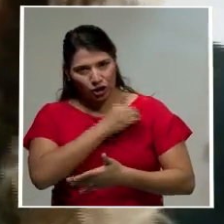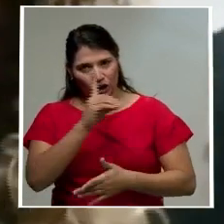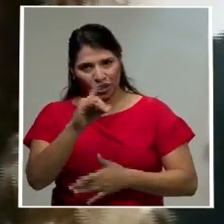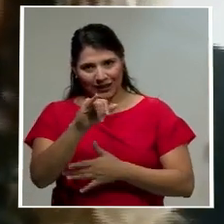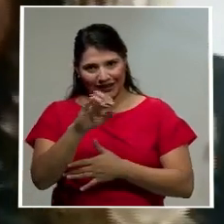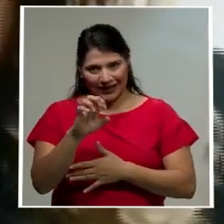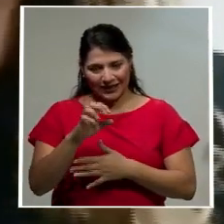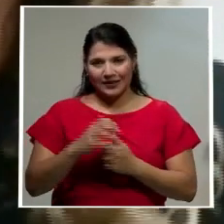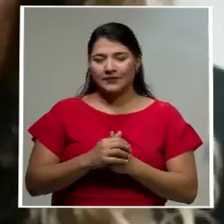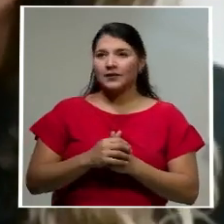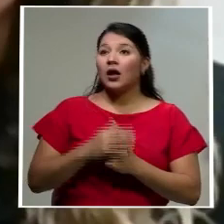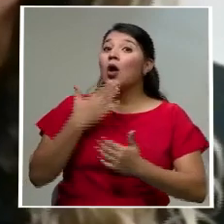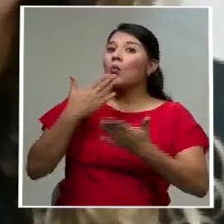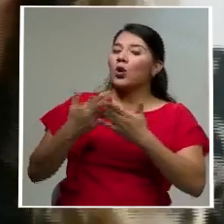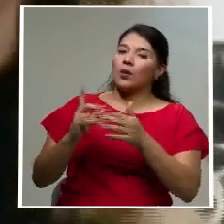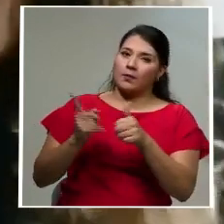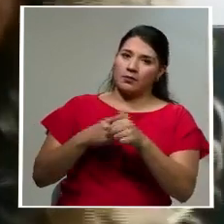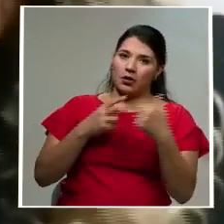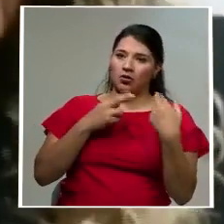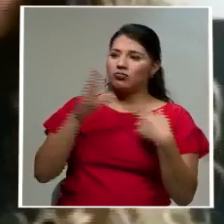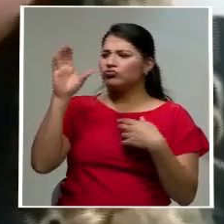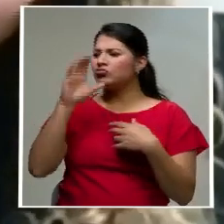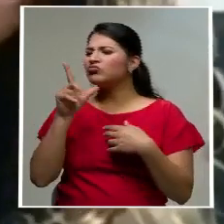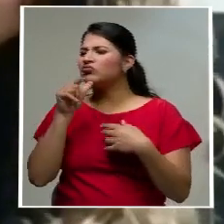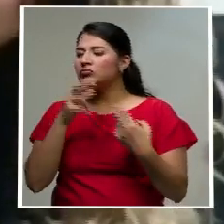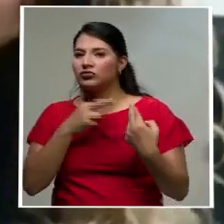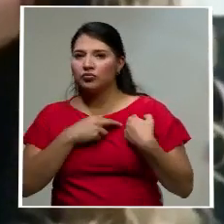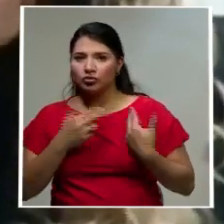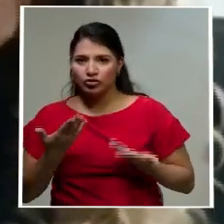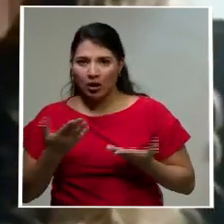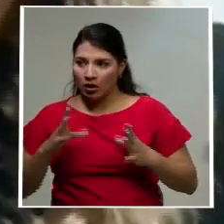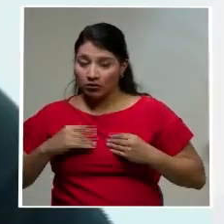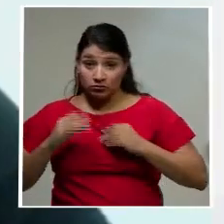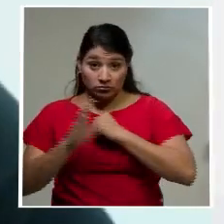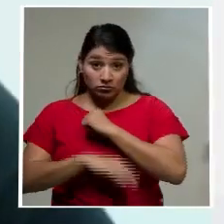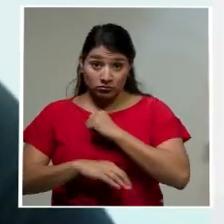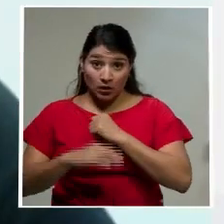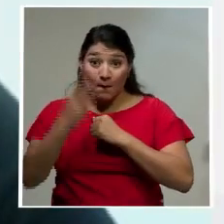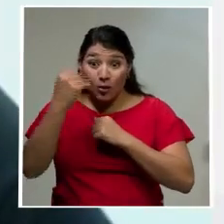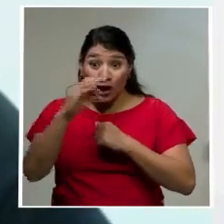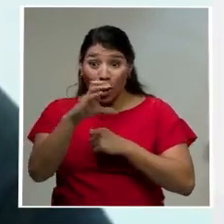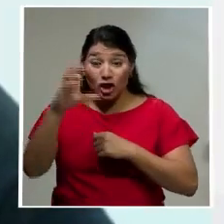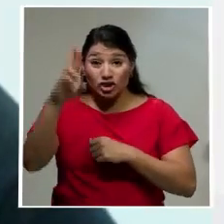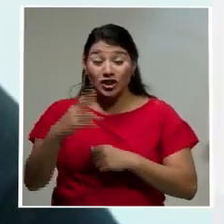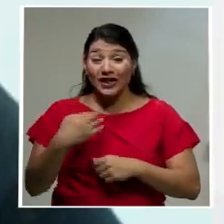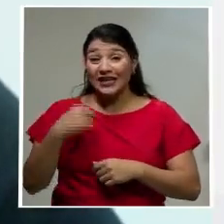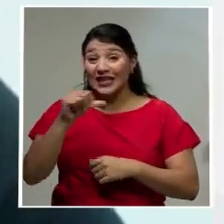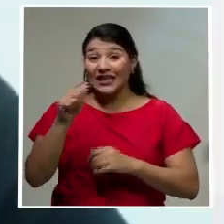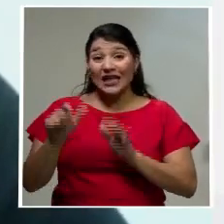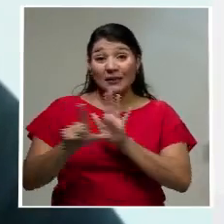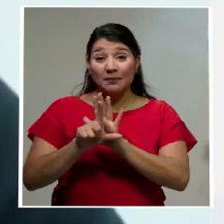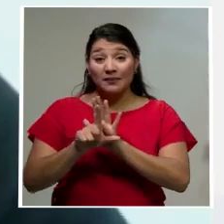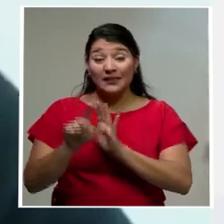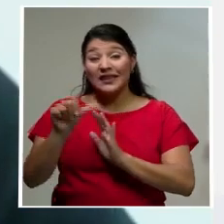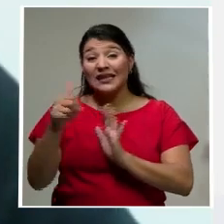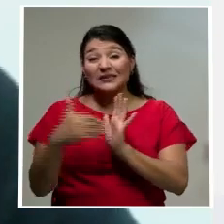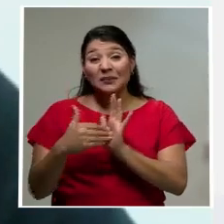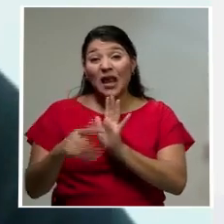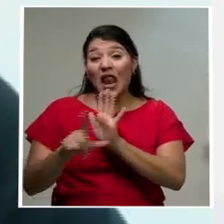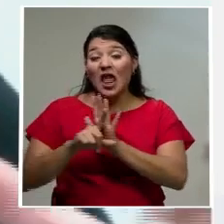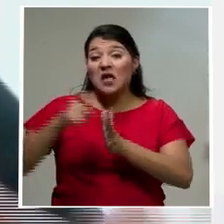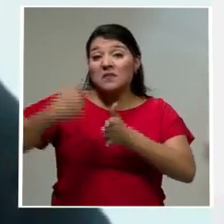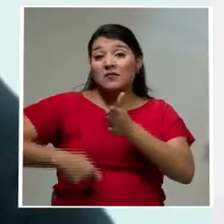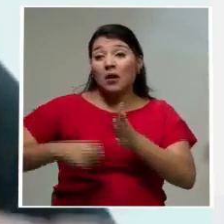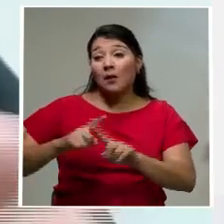Bueno, primero, sentar responsabilidades. El problema de este país es que tenemos 10.000 leyes muy rígidas, pero su aplicación es muy